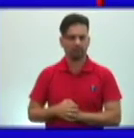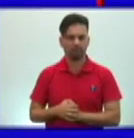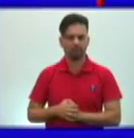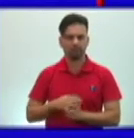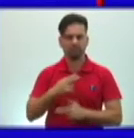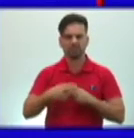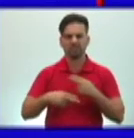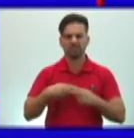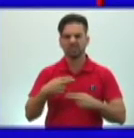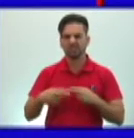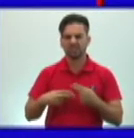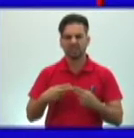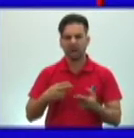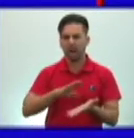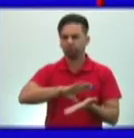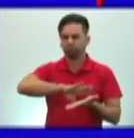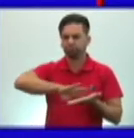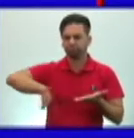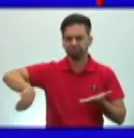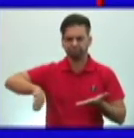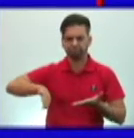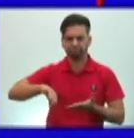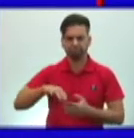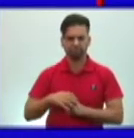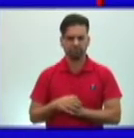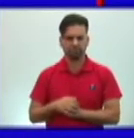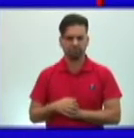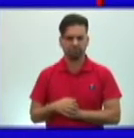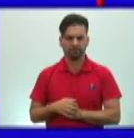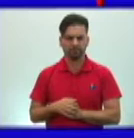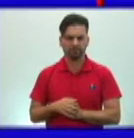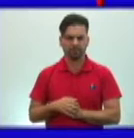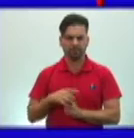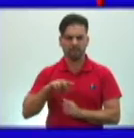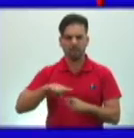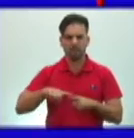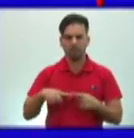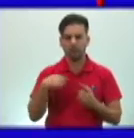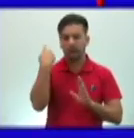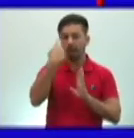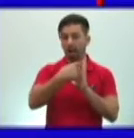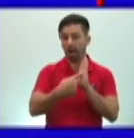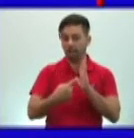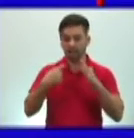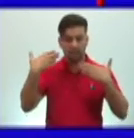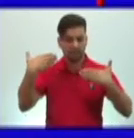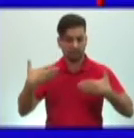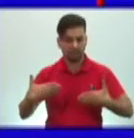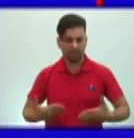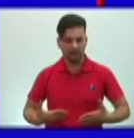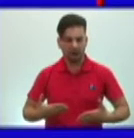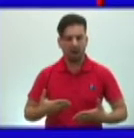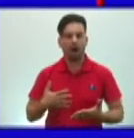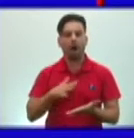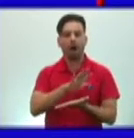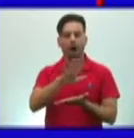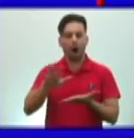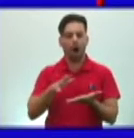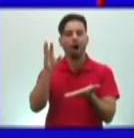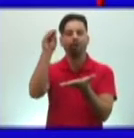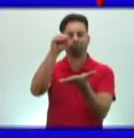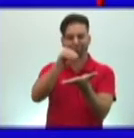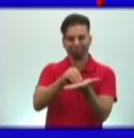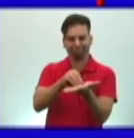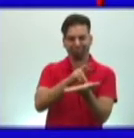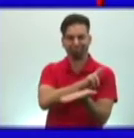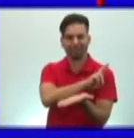último vestigio de discriminación y tenga por sus virtudes y por sus méritos el lugar que le corresponde en la